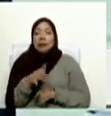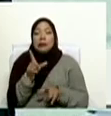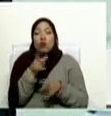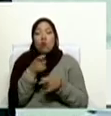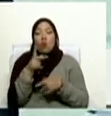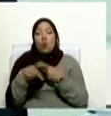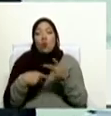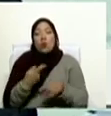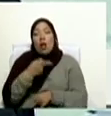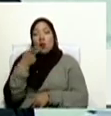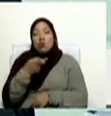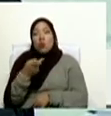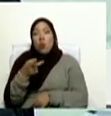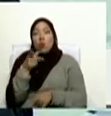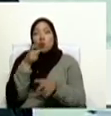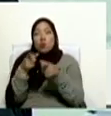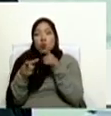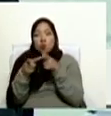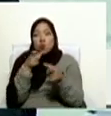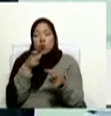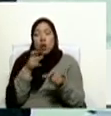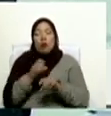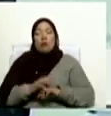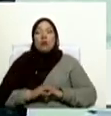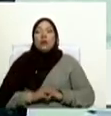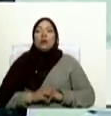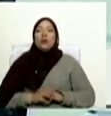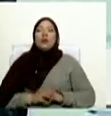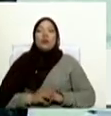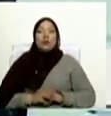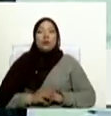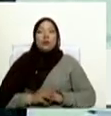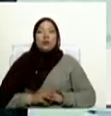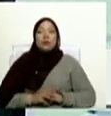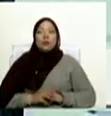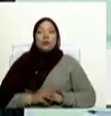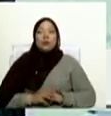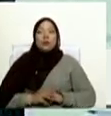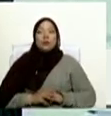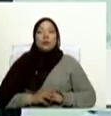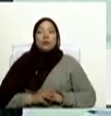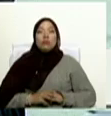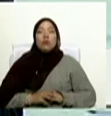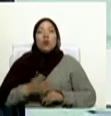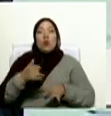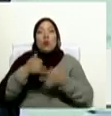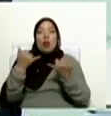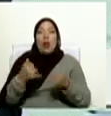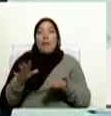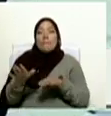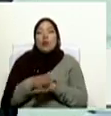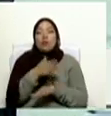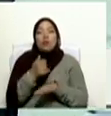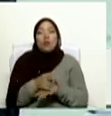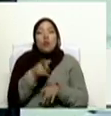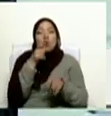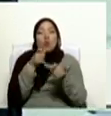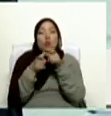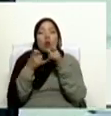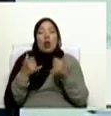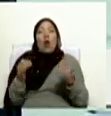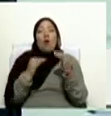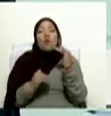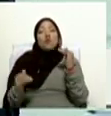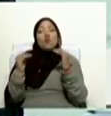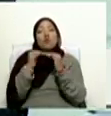podrán ser sometidas a referendo consultivo ahí estriba la razón principal de la convocatoria unánime que